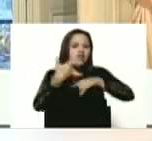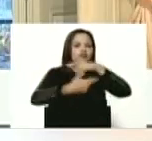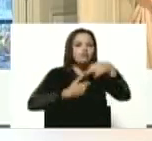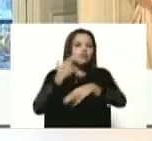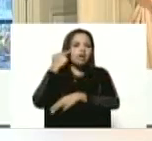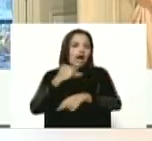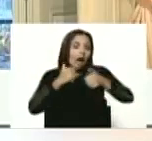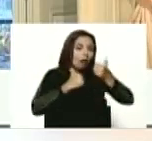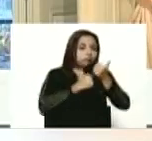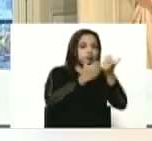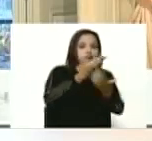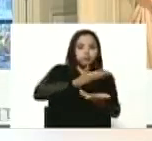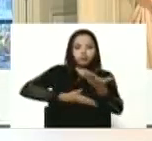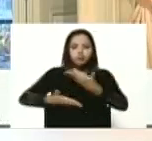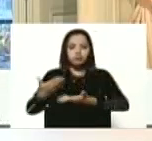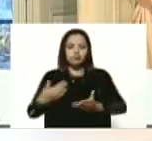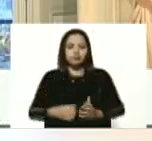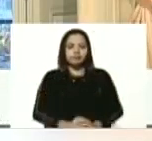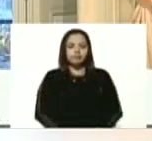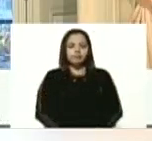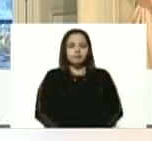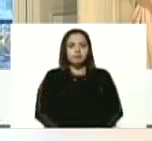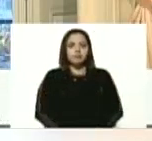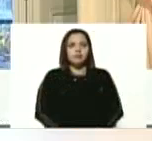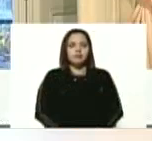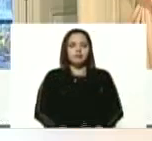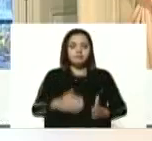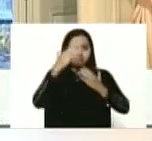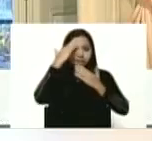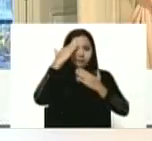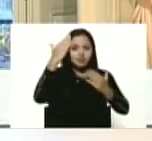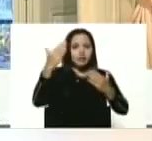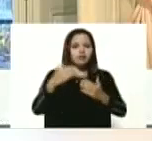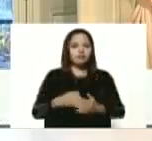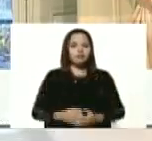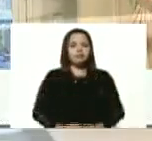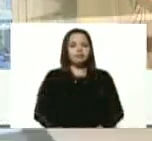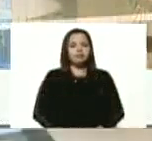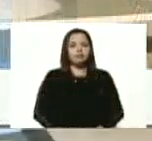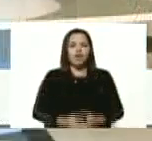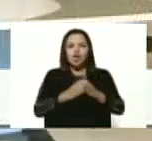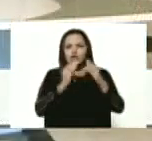solidaridad. Bueno, mis saludos, pues, valga toda